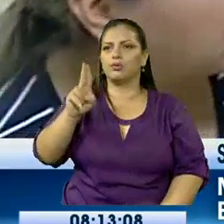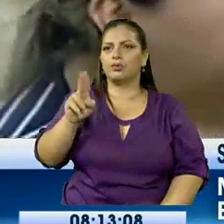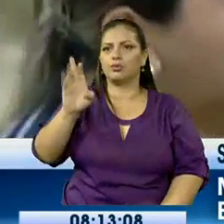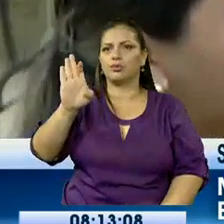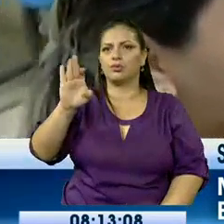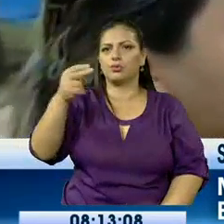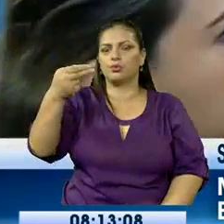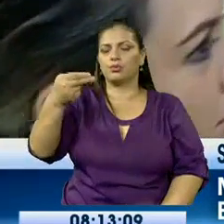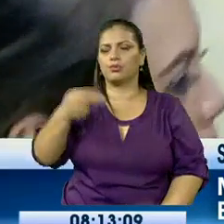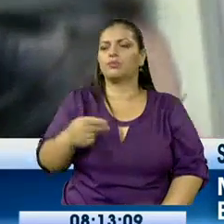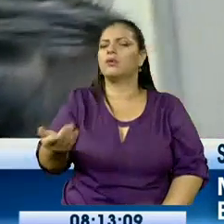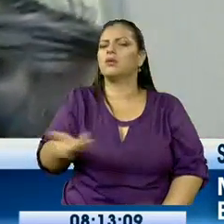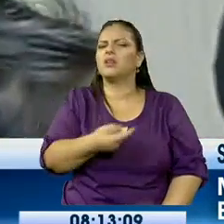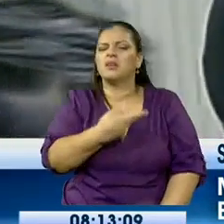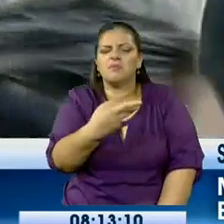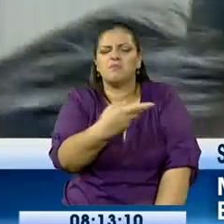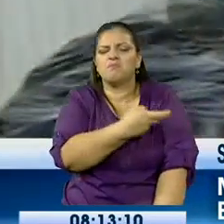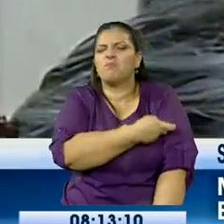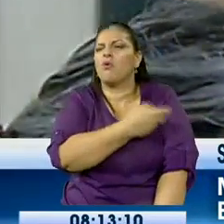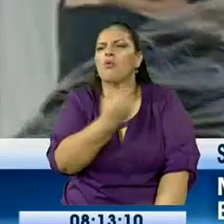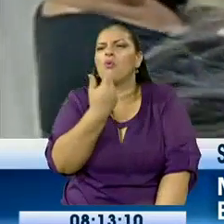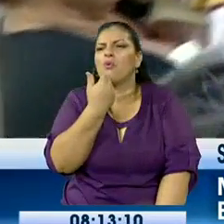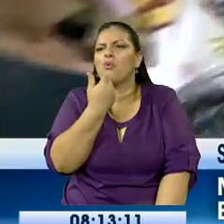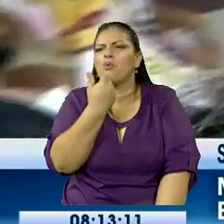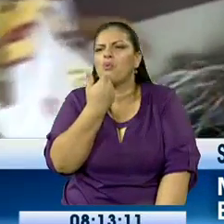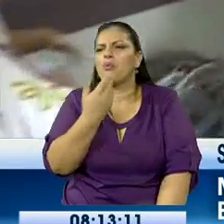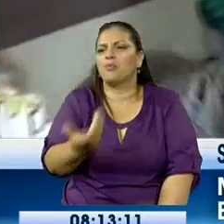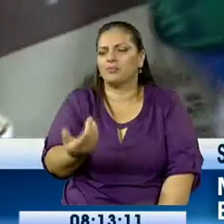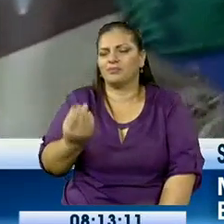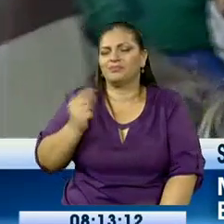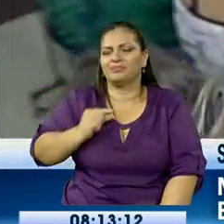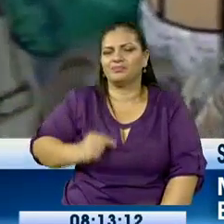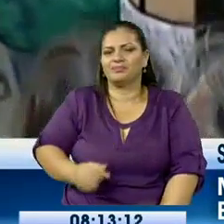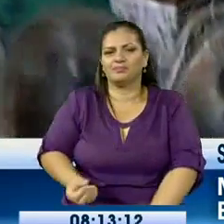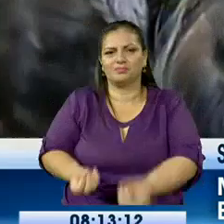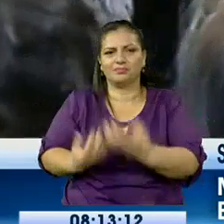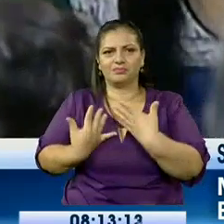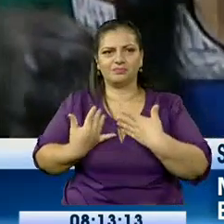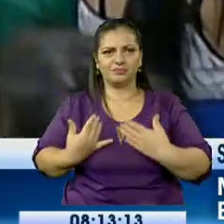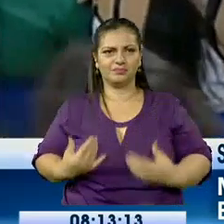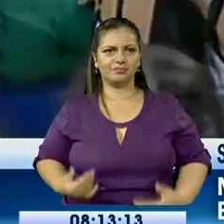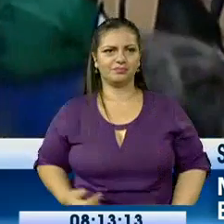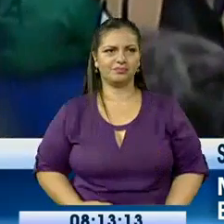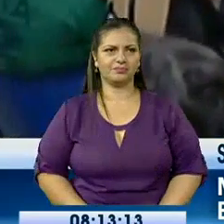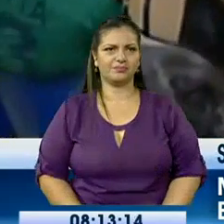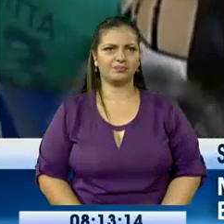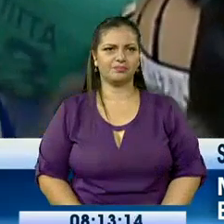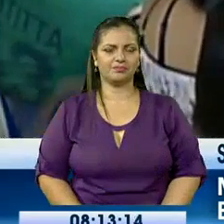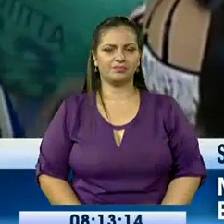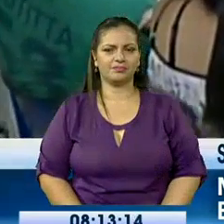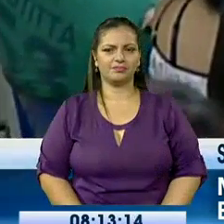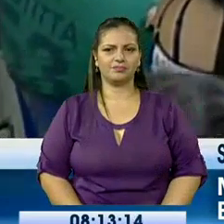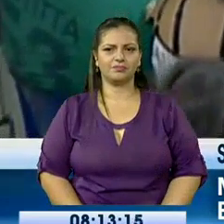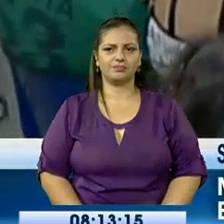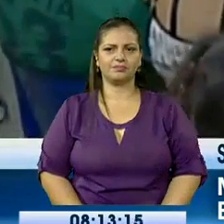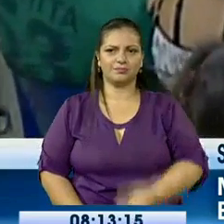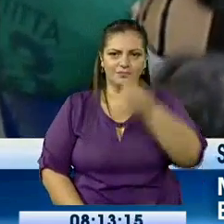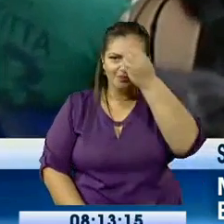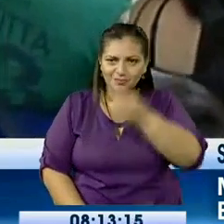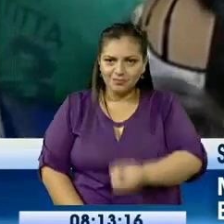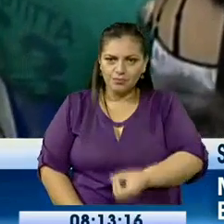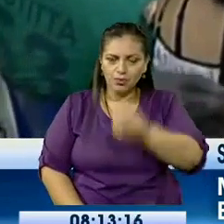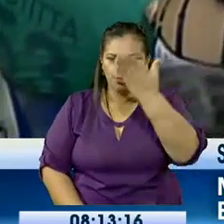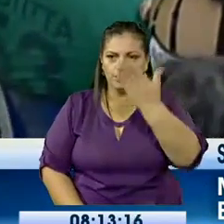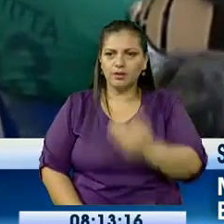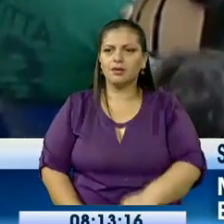conocer más detalles de estas jornadas de vacunación. Buenos días, doctora. Buen día. Cuéntenos, ¿cuántas personas aproximadamente vienen a